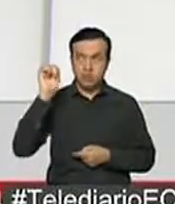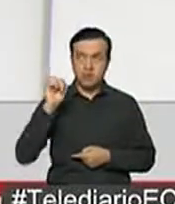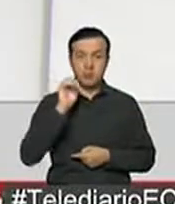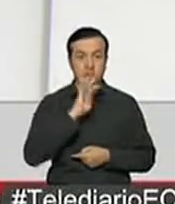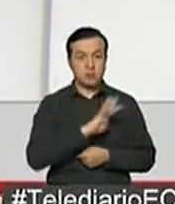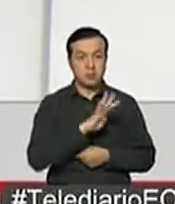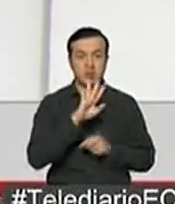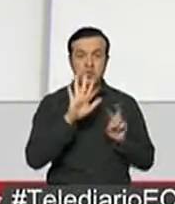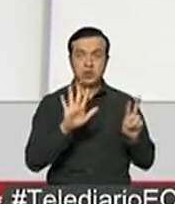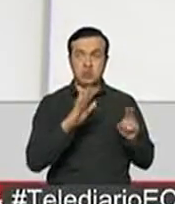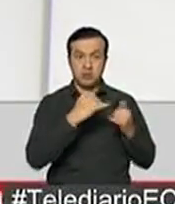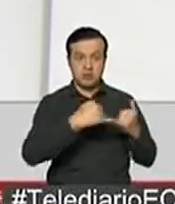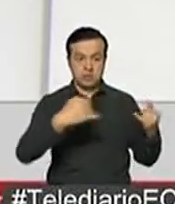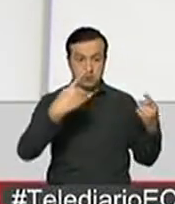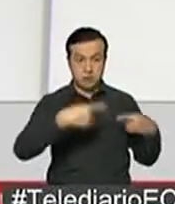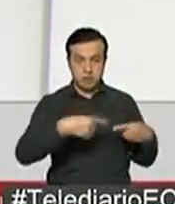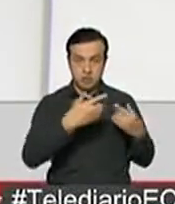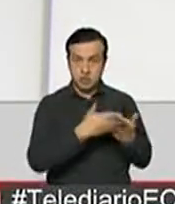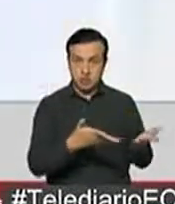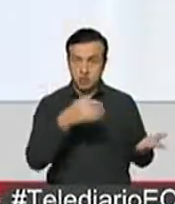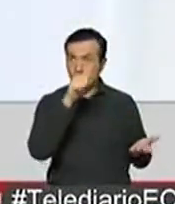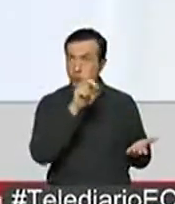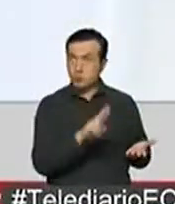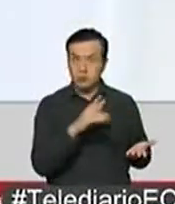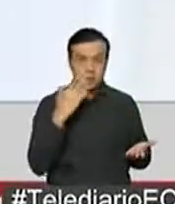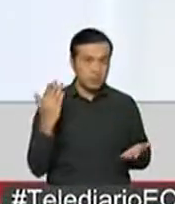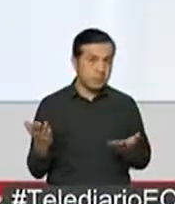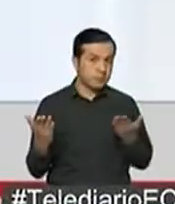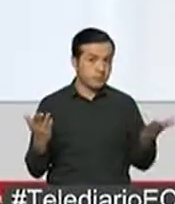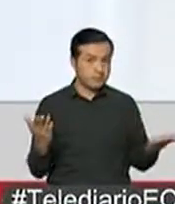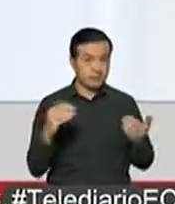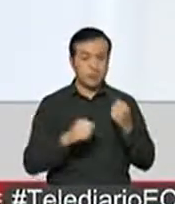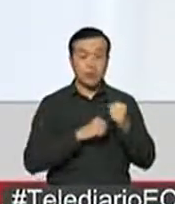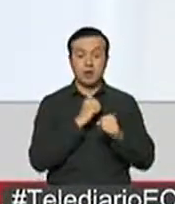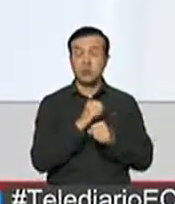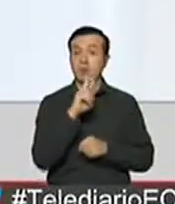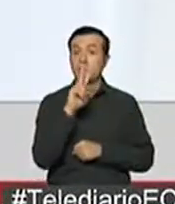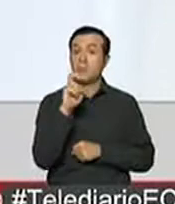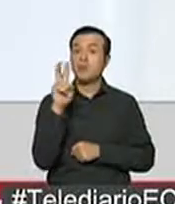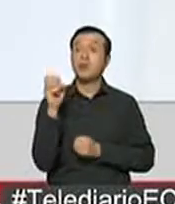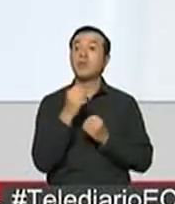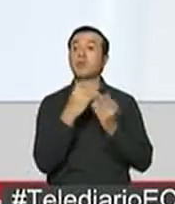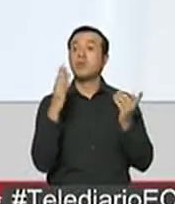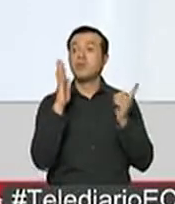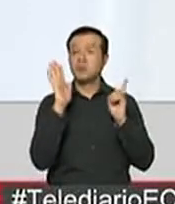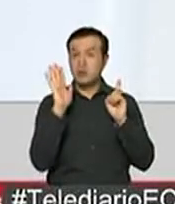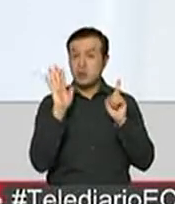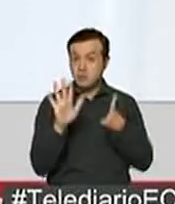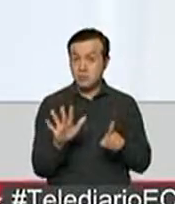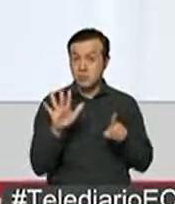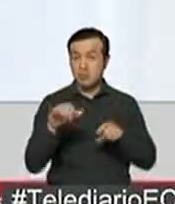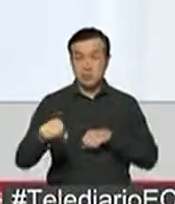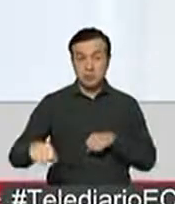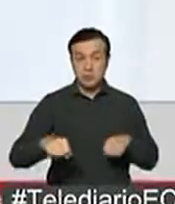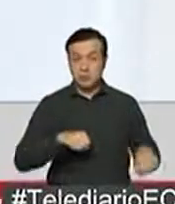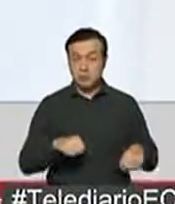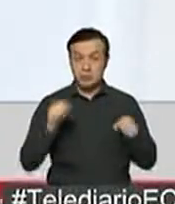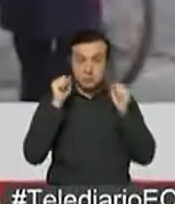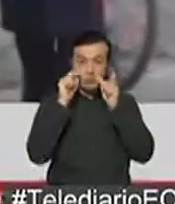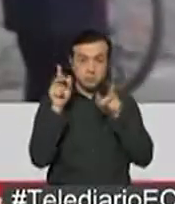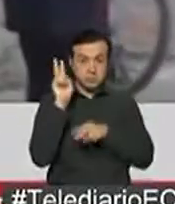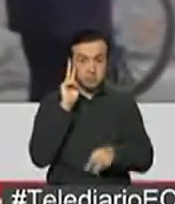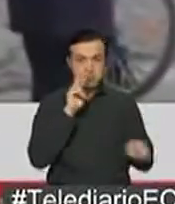47 pasos no habilitados en la frontera sur en lo que va de 2020 más de 6 mil operaciones se han ejecutado preciso